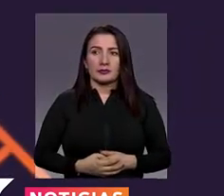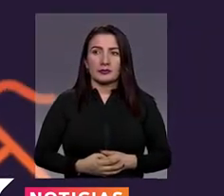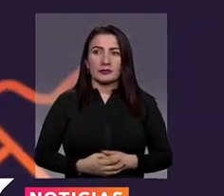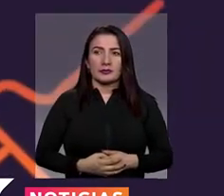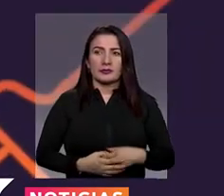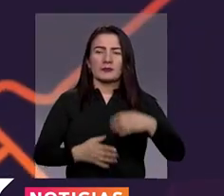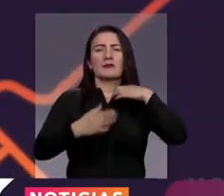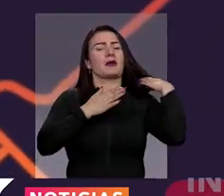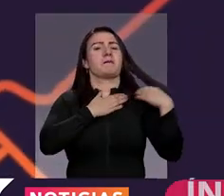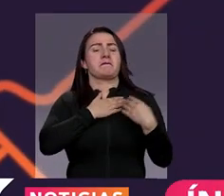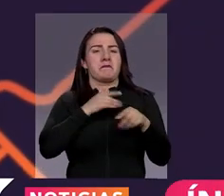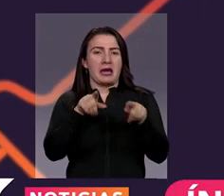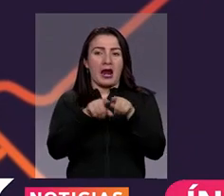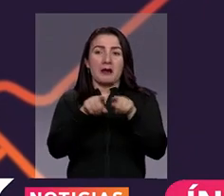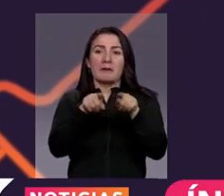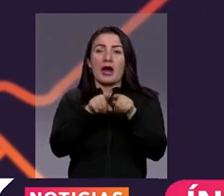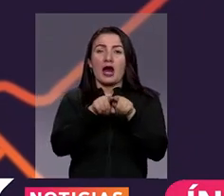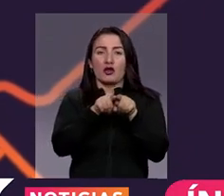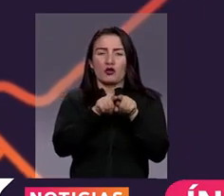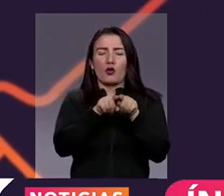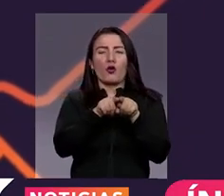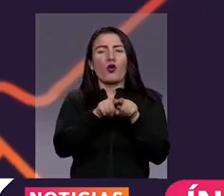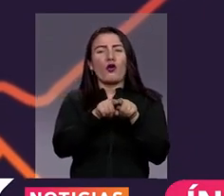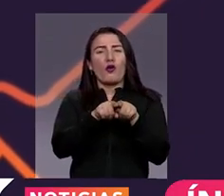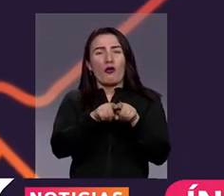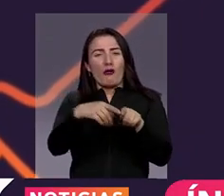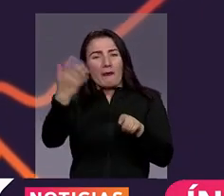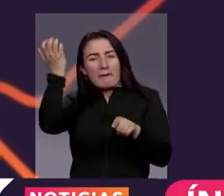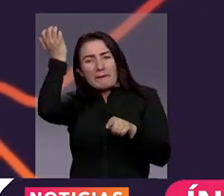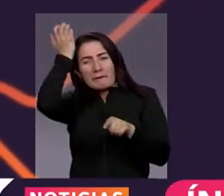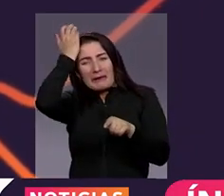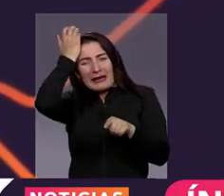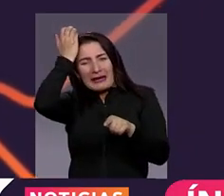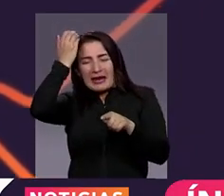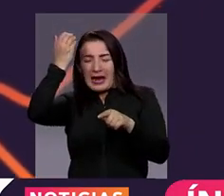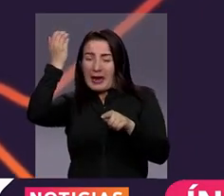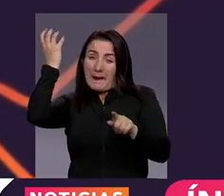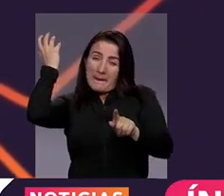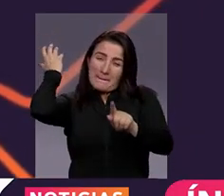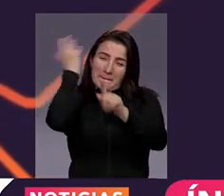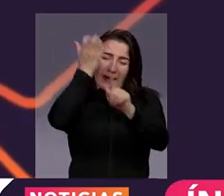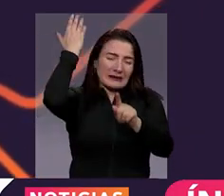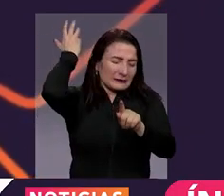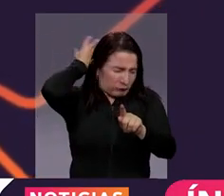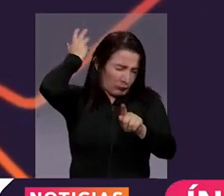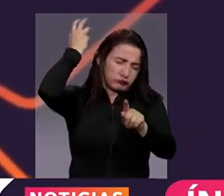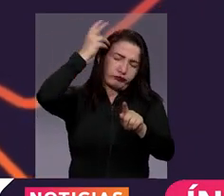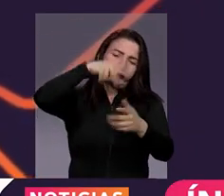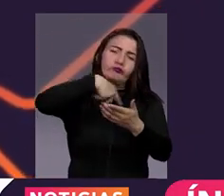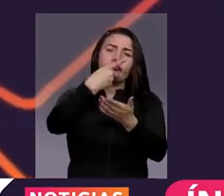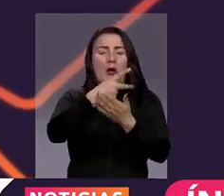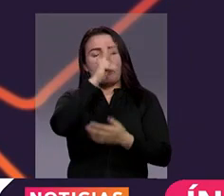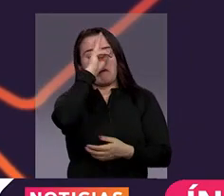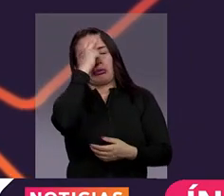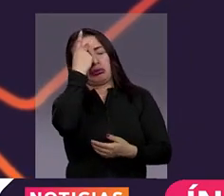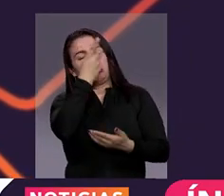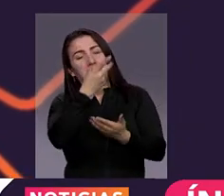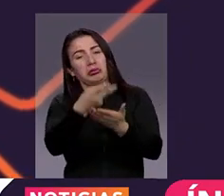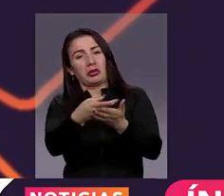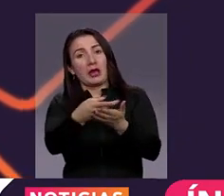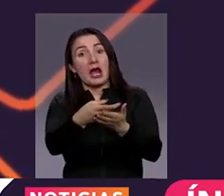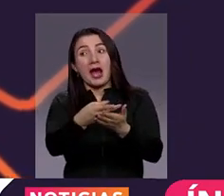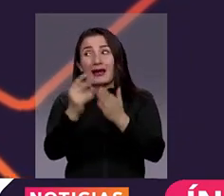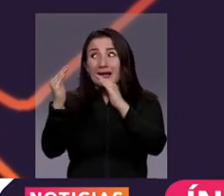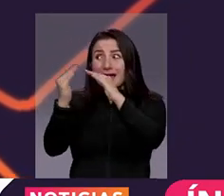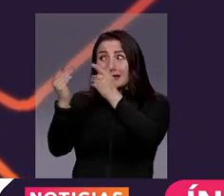robar a mi hermano le dieron un ladrillazo en la cabeza dejándolo inconsciente nos dicen los vecinos